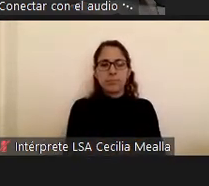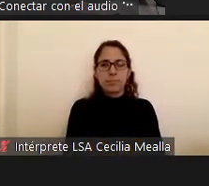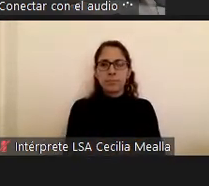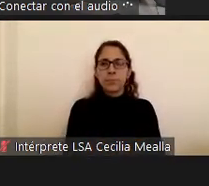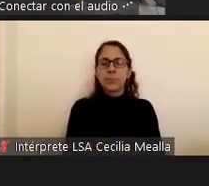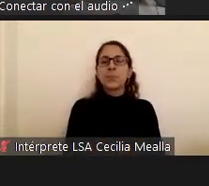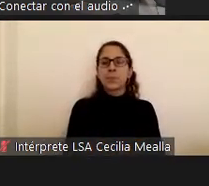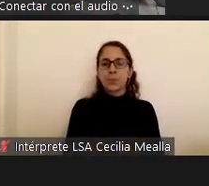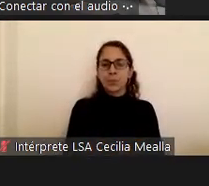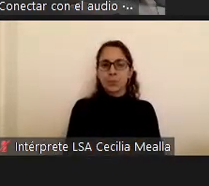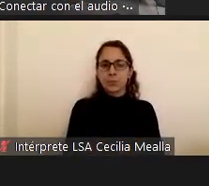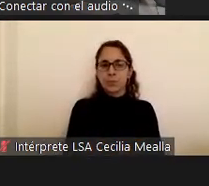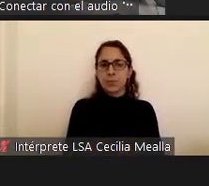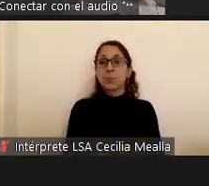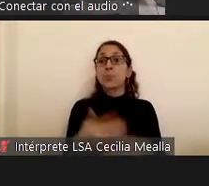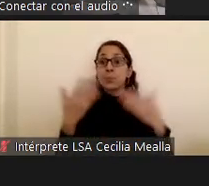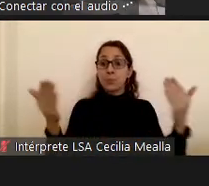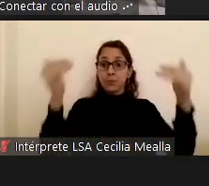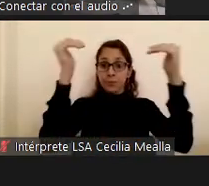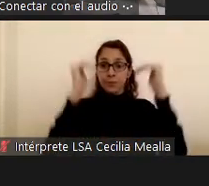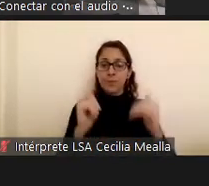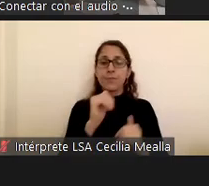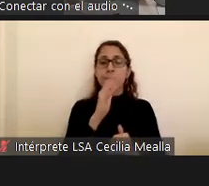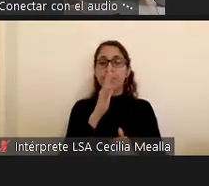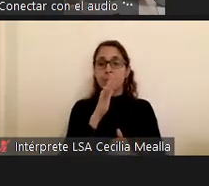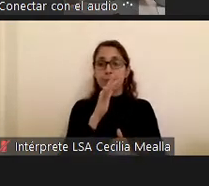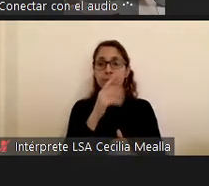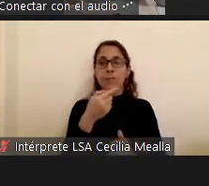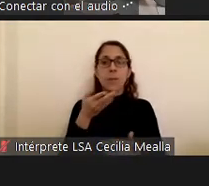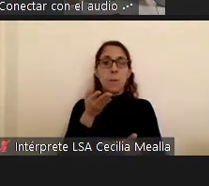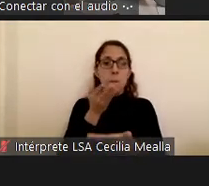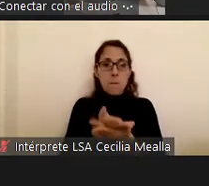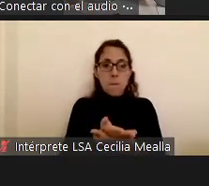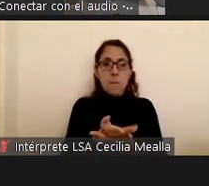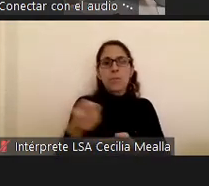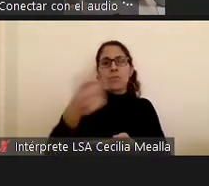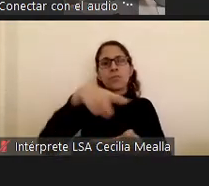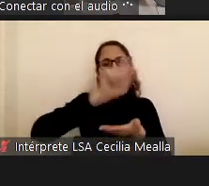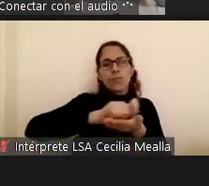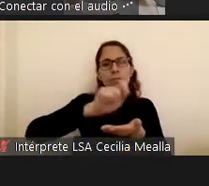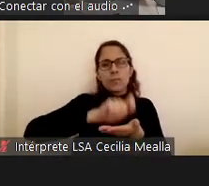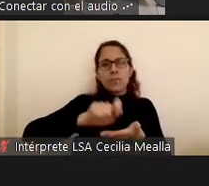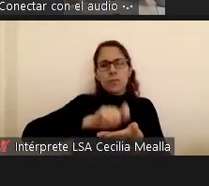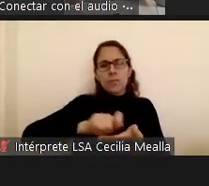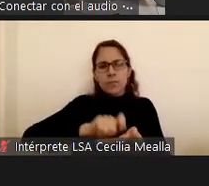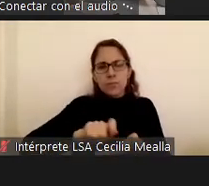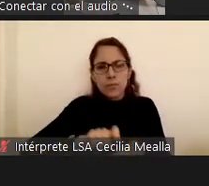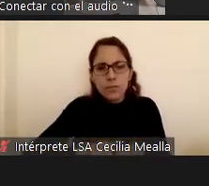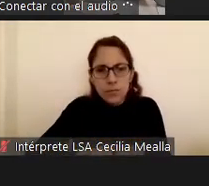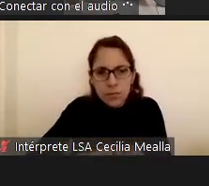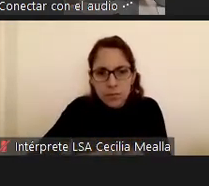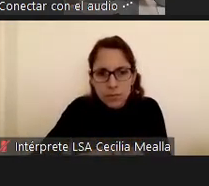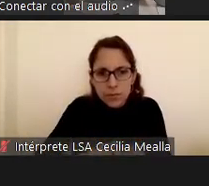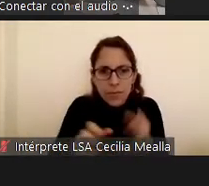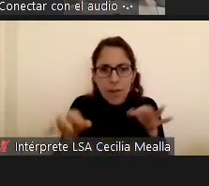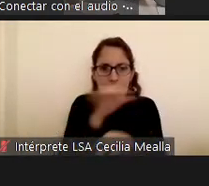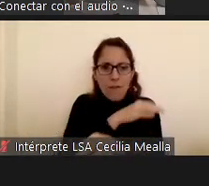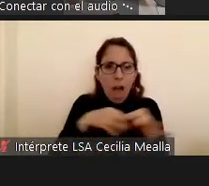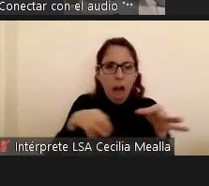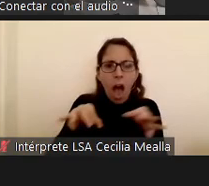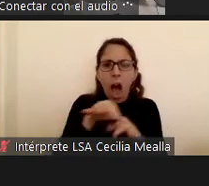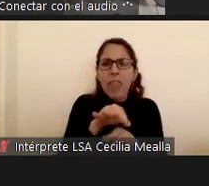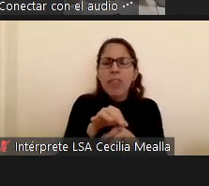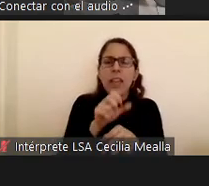Bueno, entonces en la 14 describe el fundamento del diferente tratamiento de las Gram positivas y